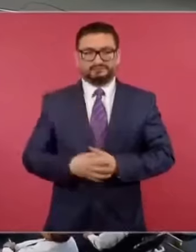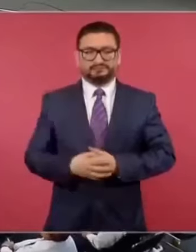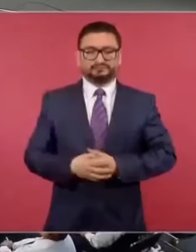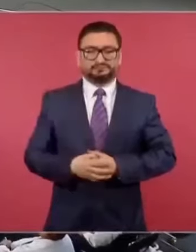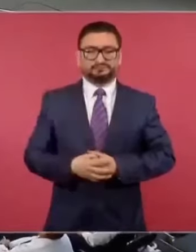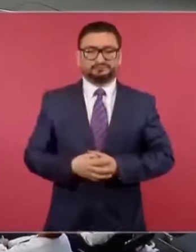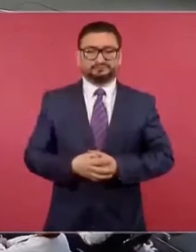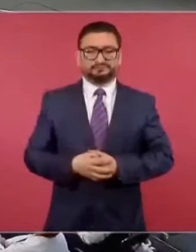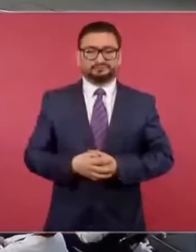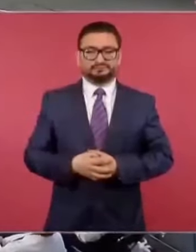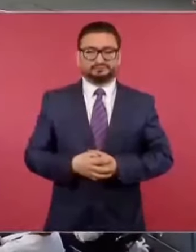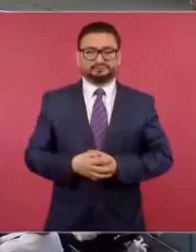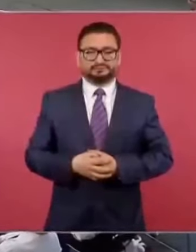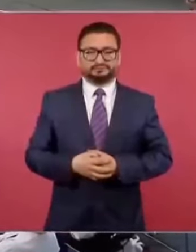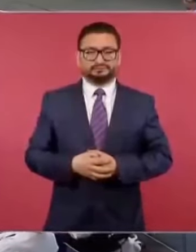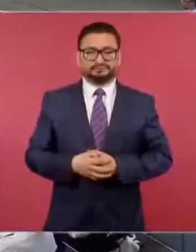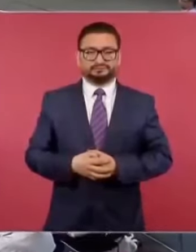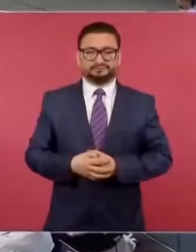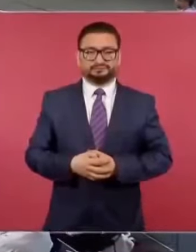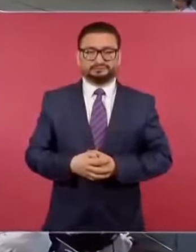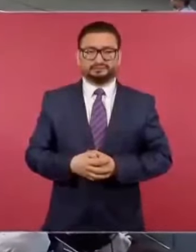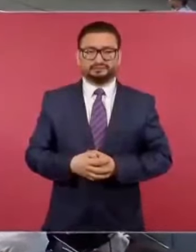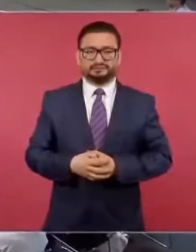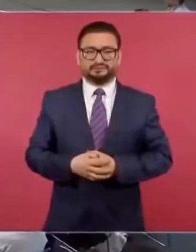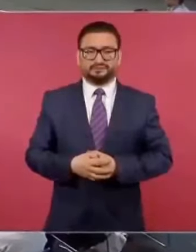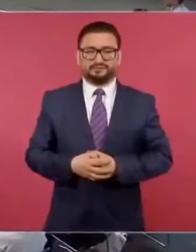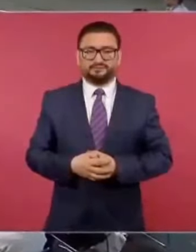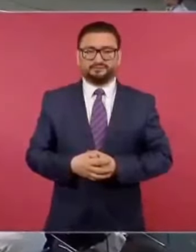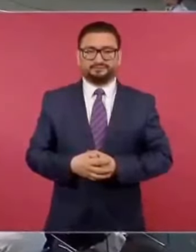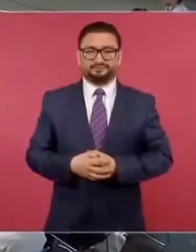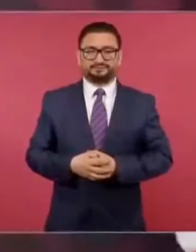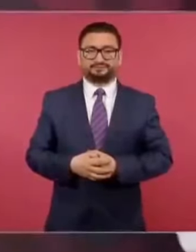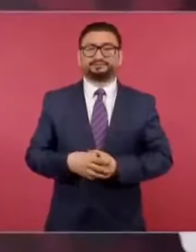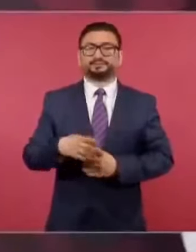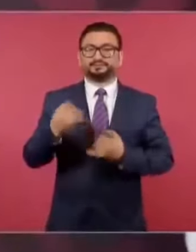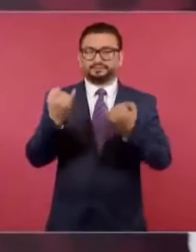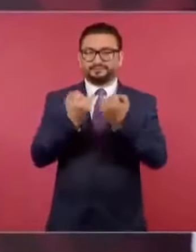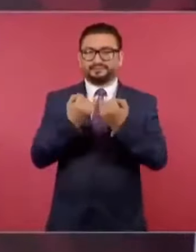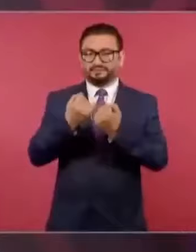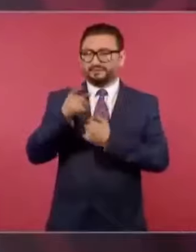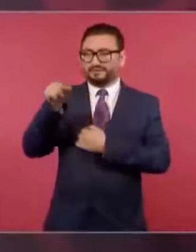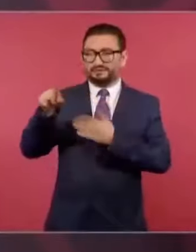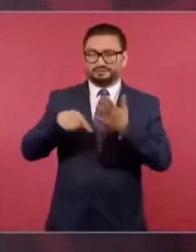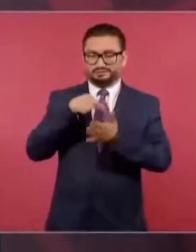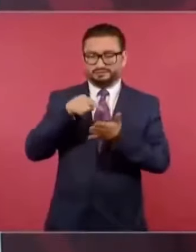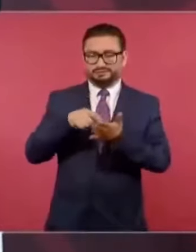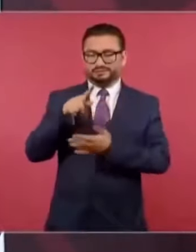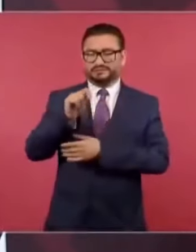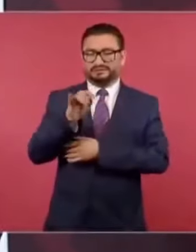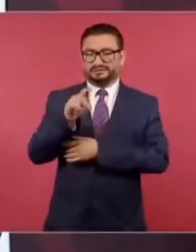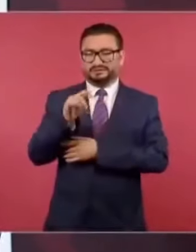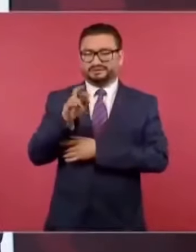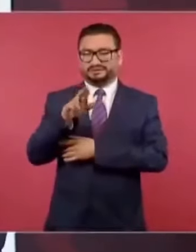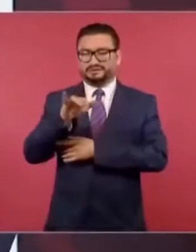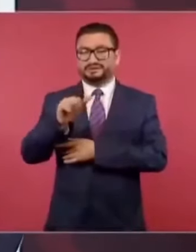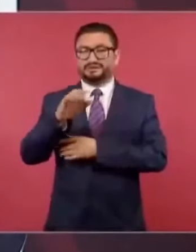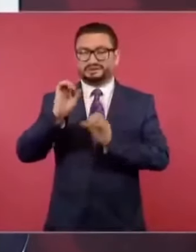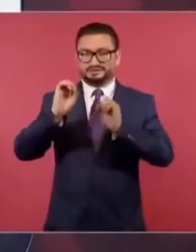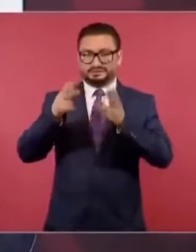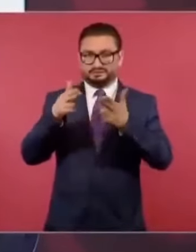Melo y a los de la Trinitaria Chiapas que tengan